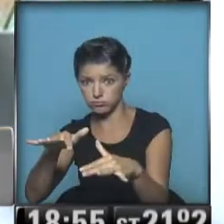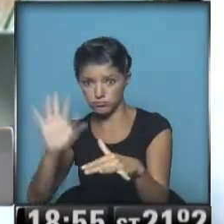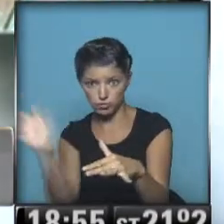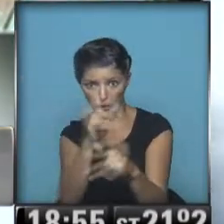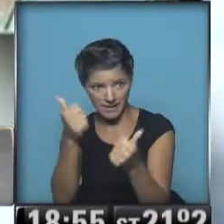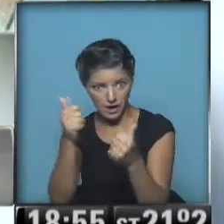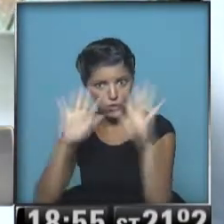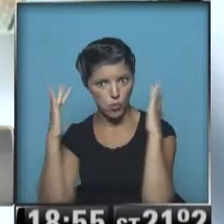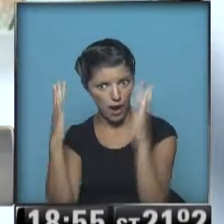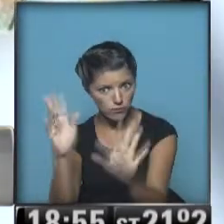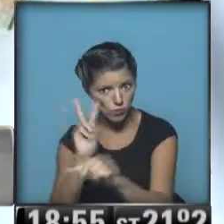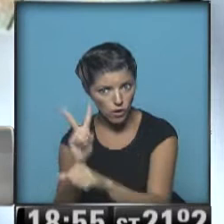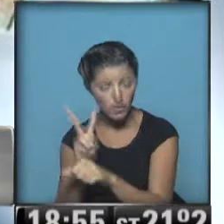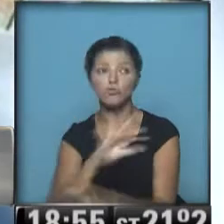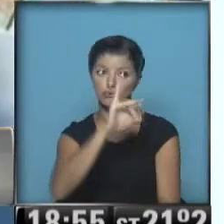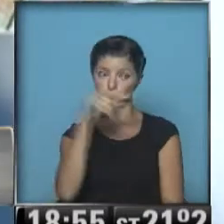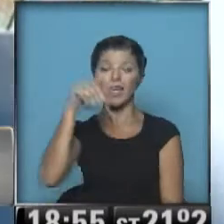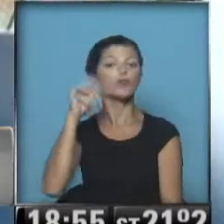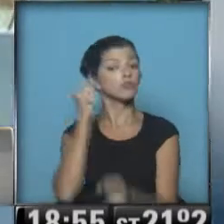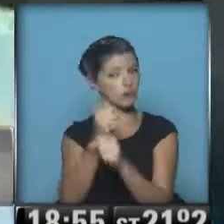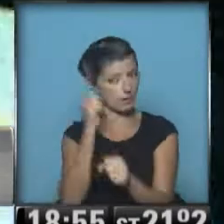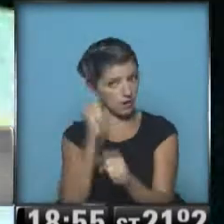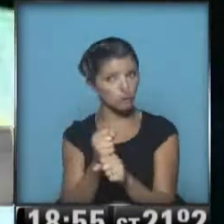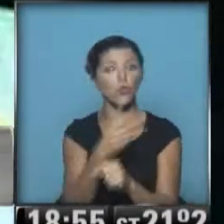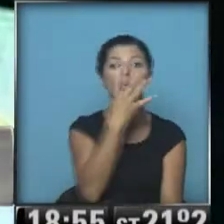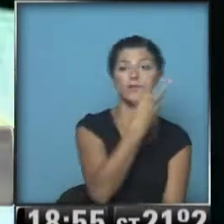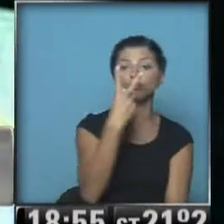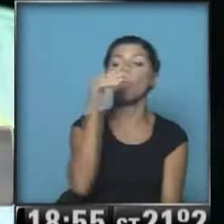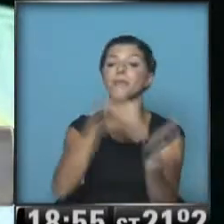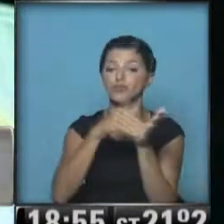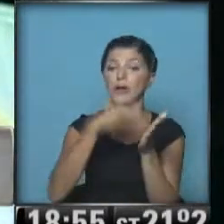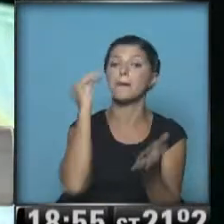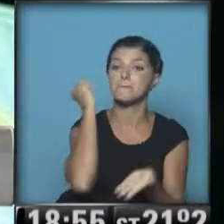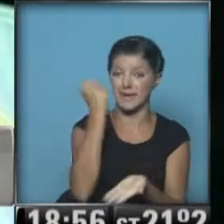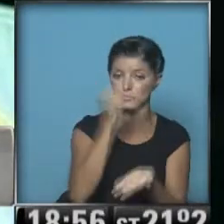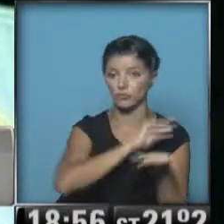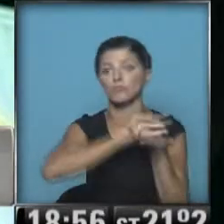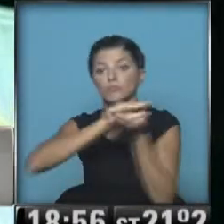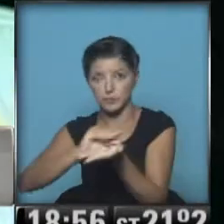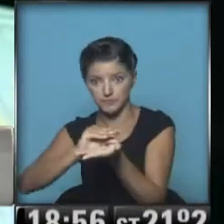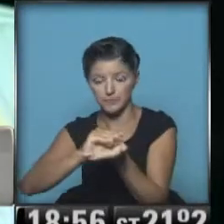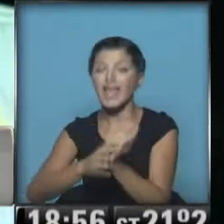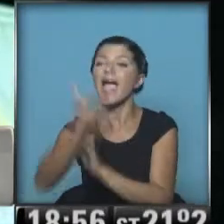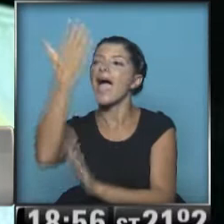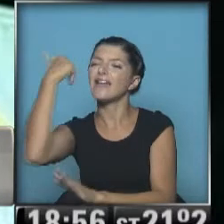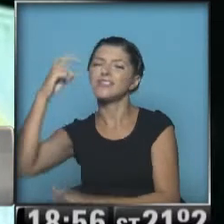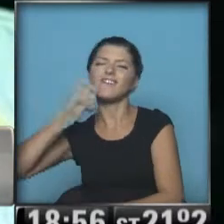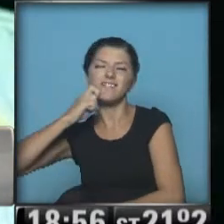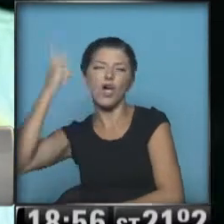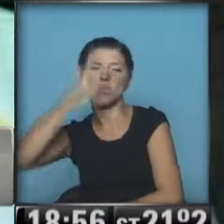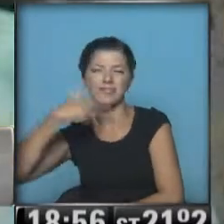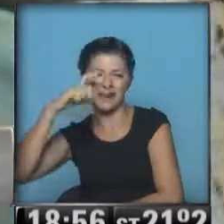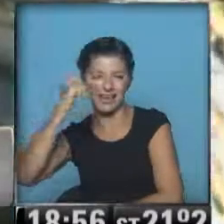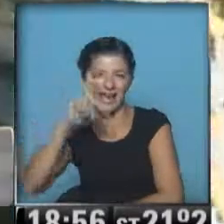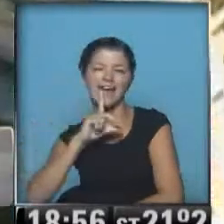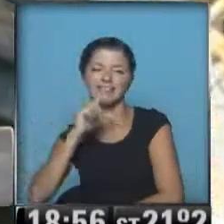No, para nada. Estas obras exactamente son 42 millones de pesos invertidos. Con la recuperación del viejo hotel de Cataratas, un hotel